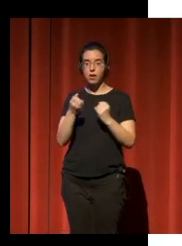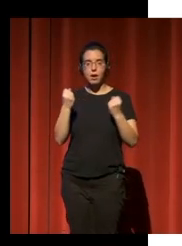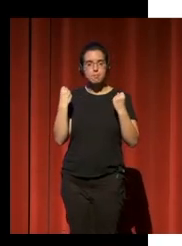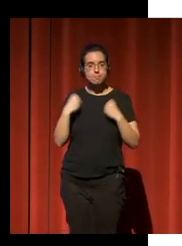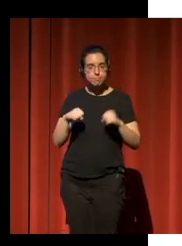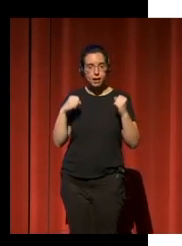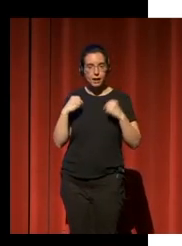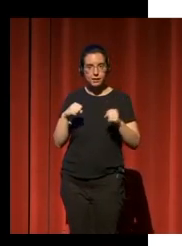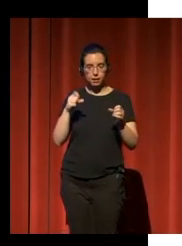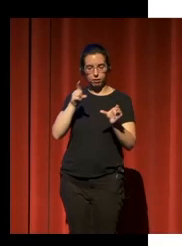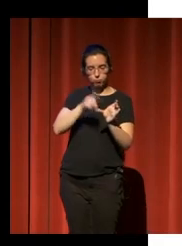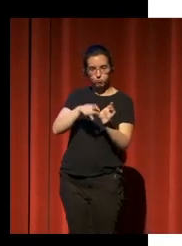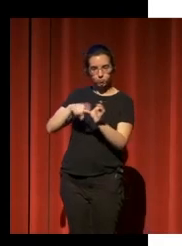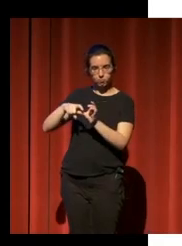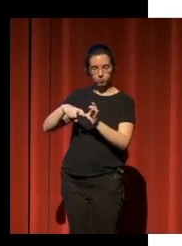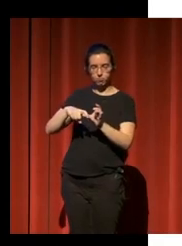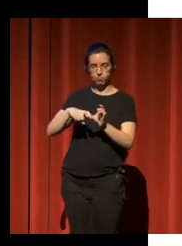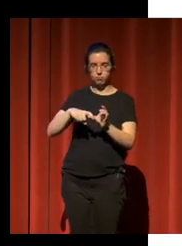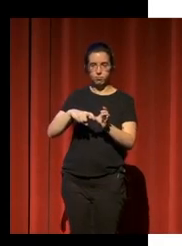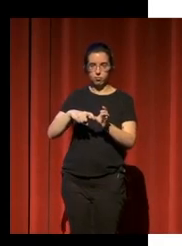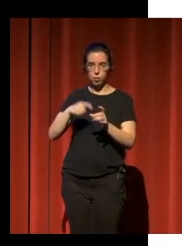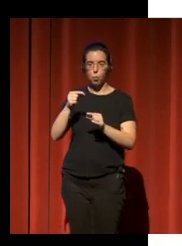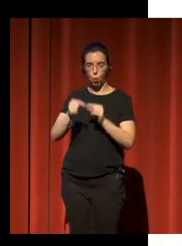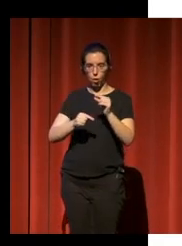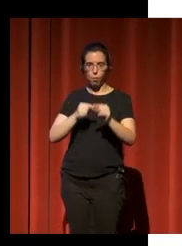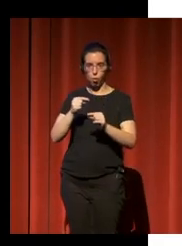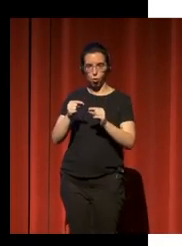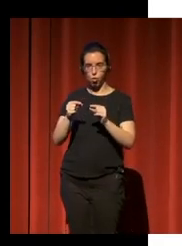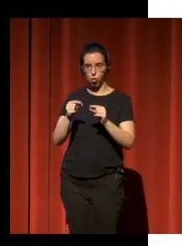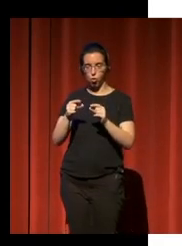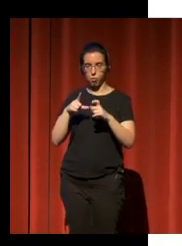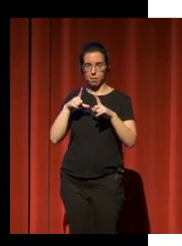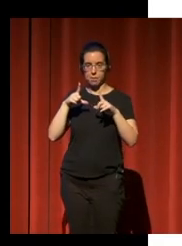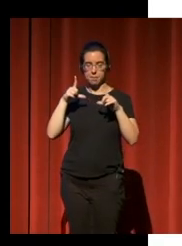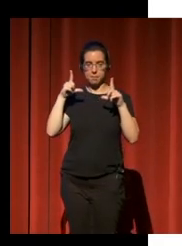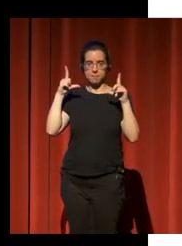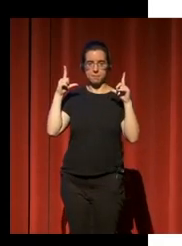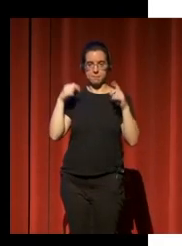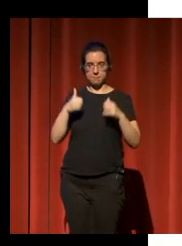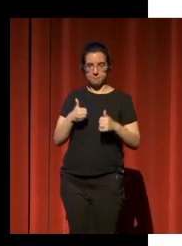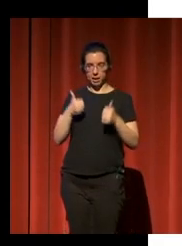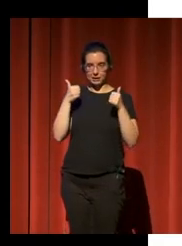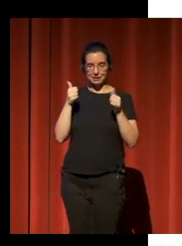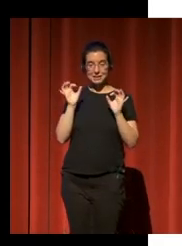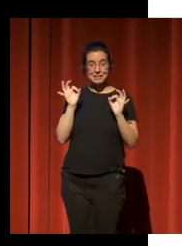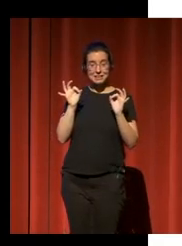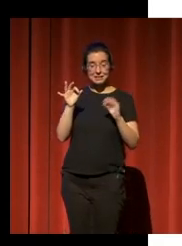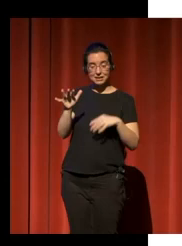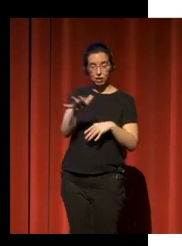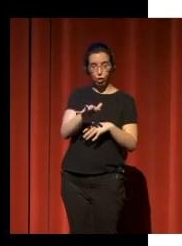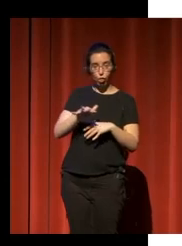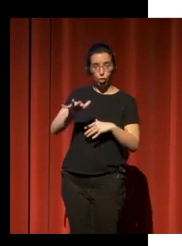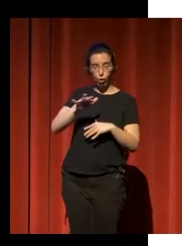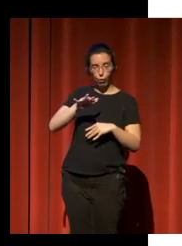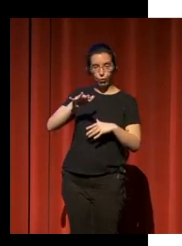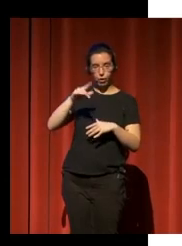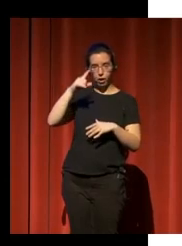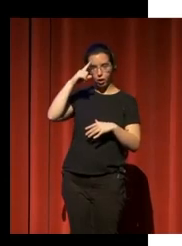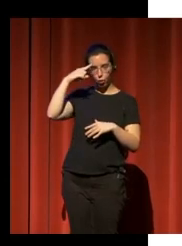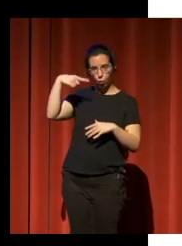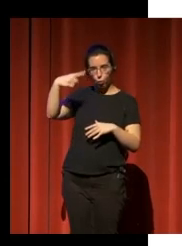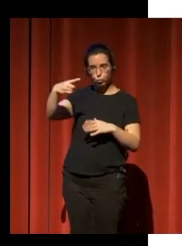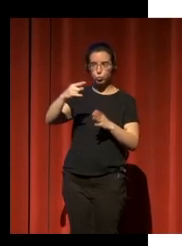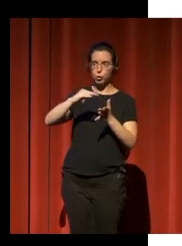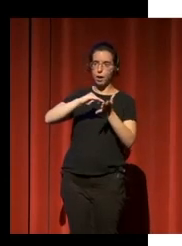participación que va adquiriendo eh protagonismo Es especialmente En aquellos lugares donde más cultura de la planificación